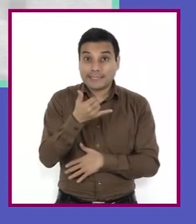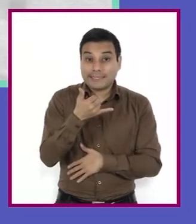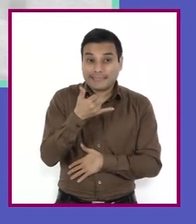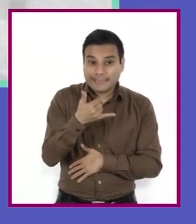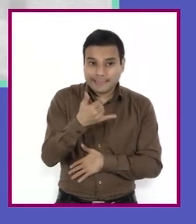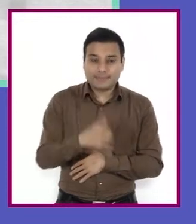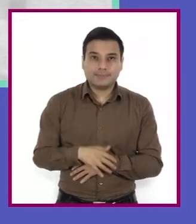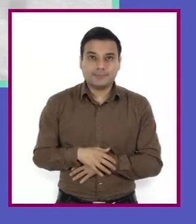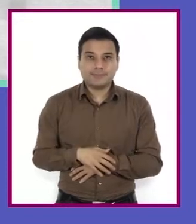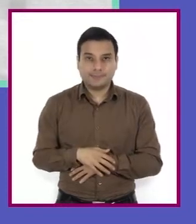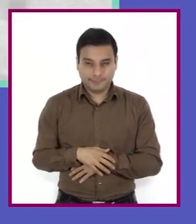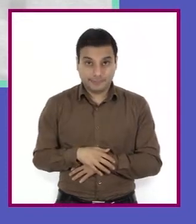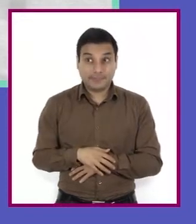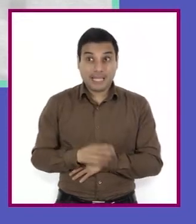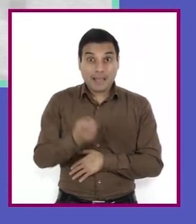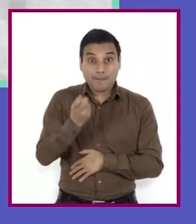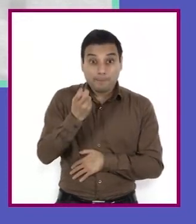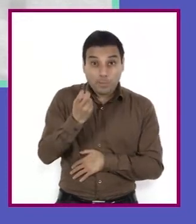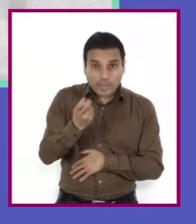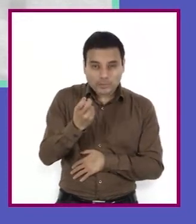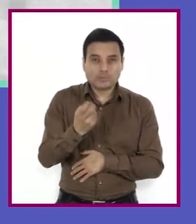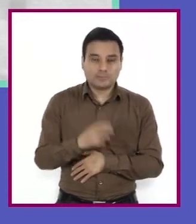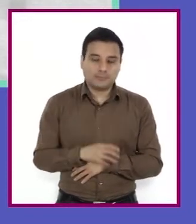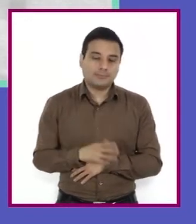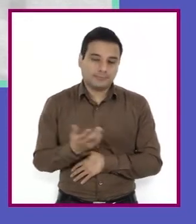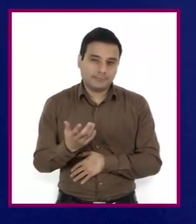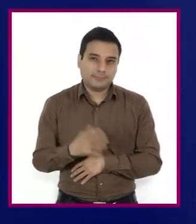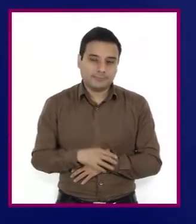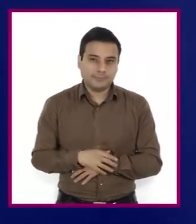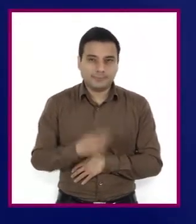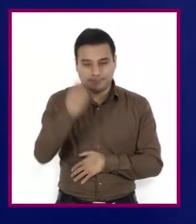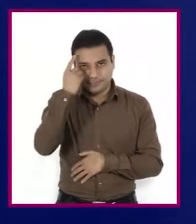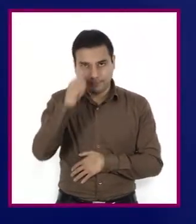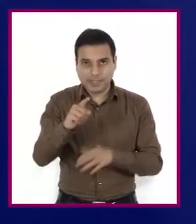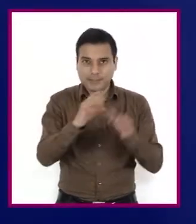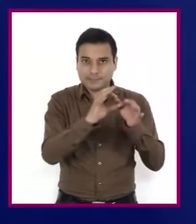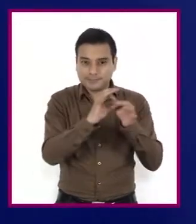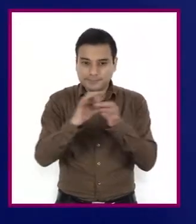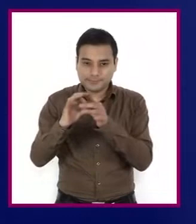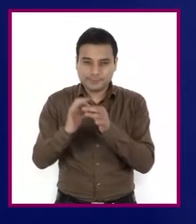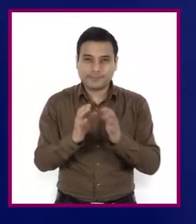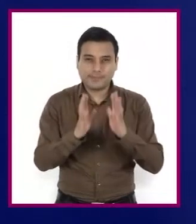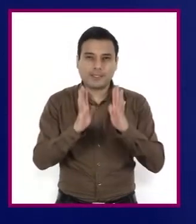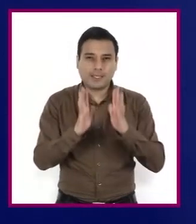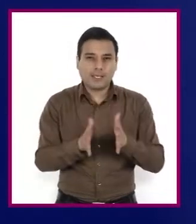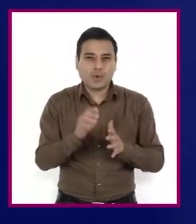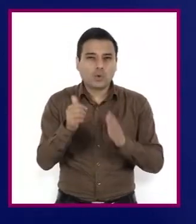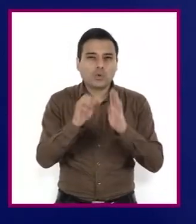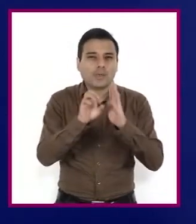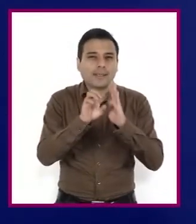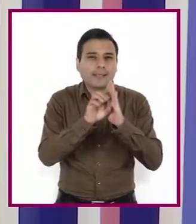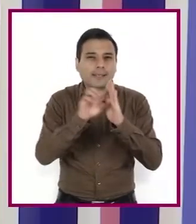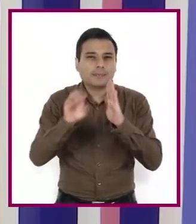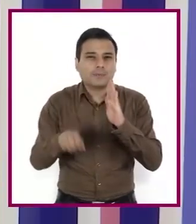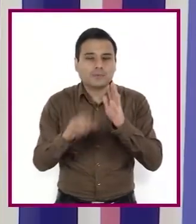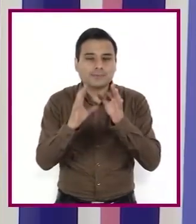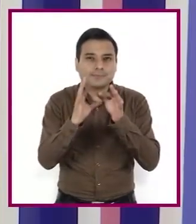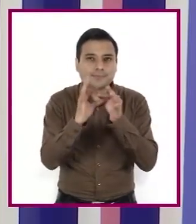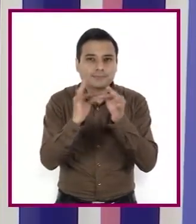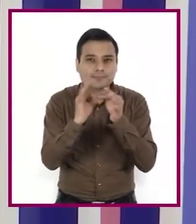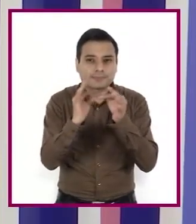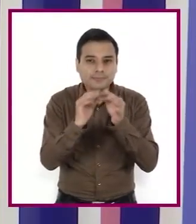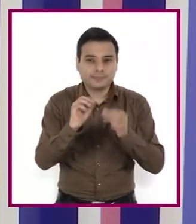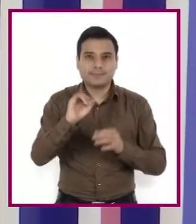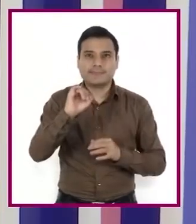ahí, ¿qué? Que ayudarán a darle sentido al párrafo. ¿Podemos ver otro ejemplo, profesor? Por